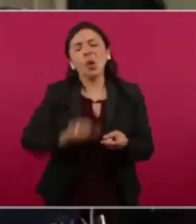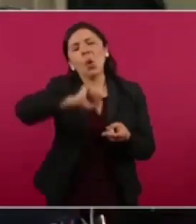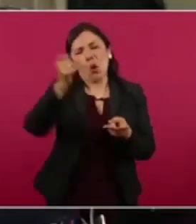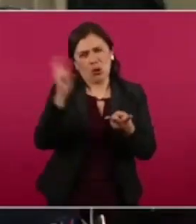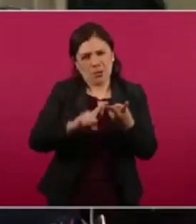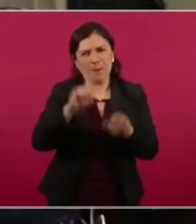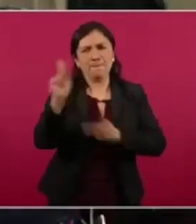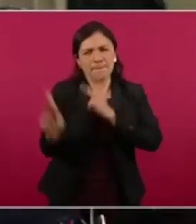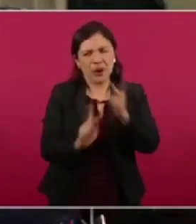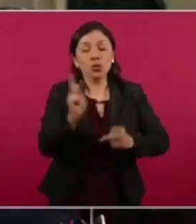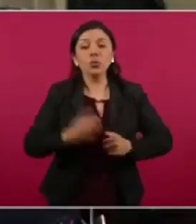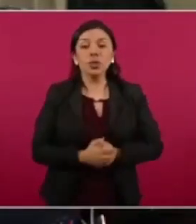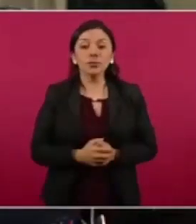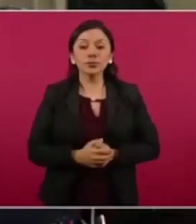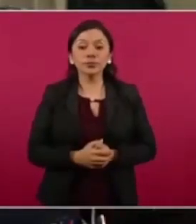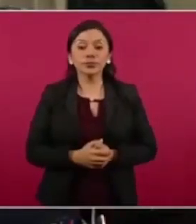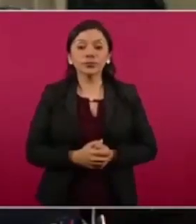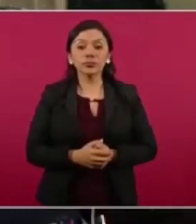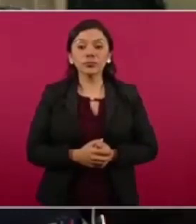si en la